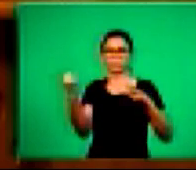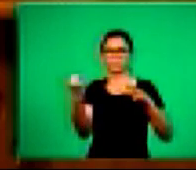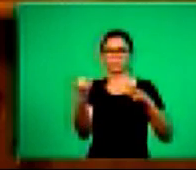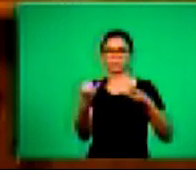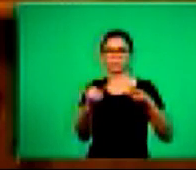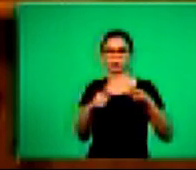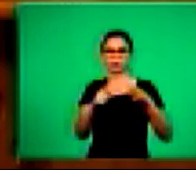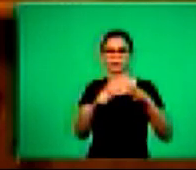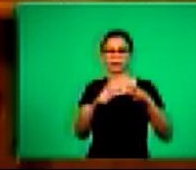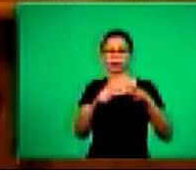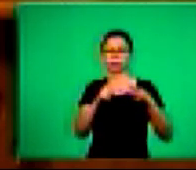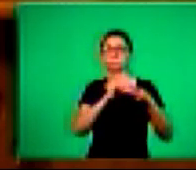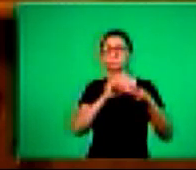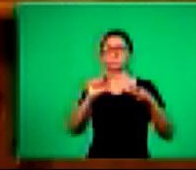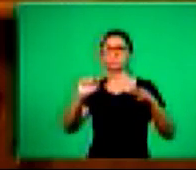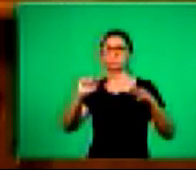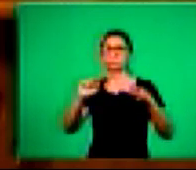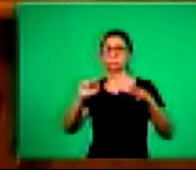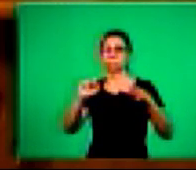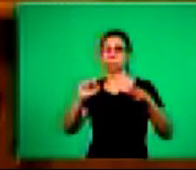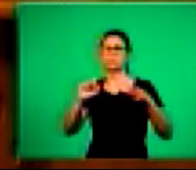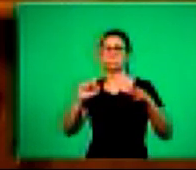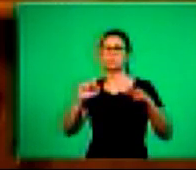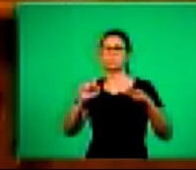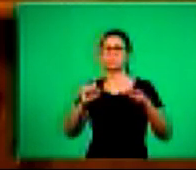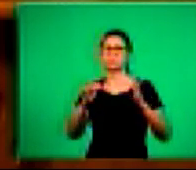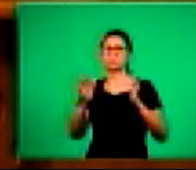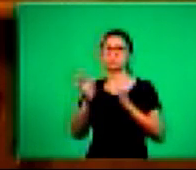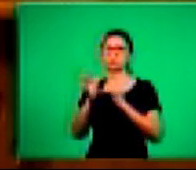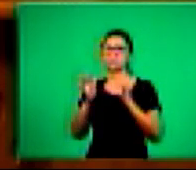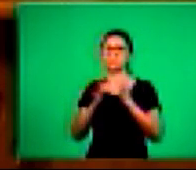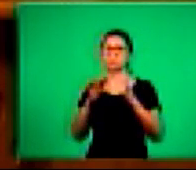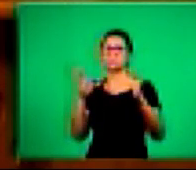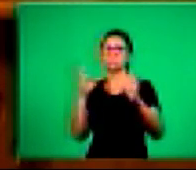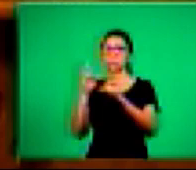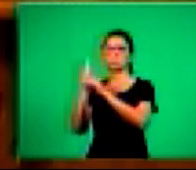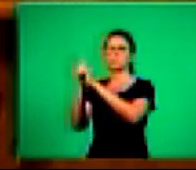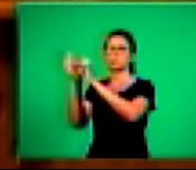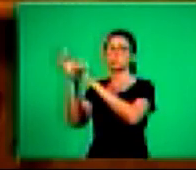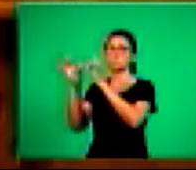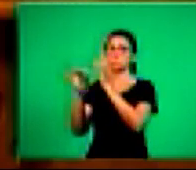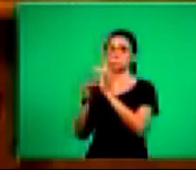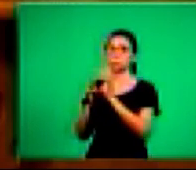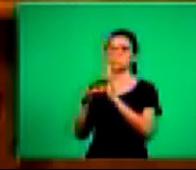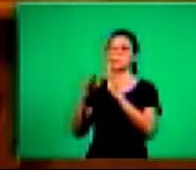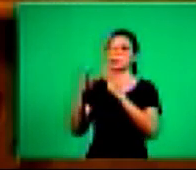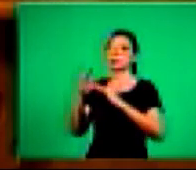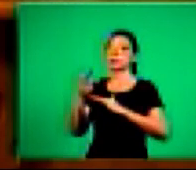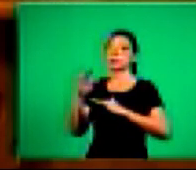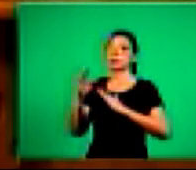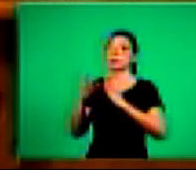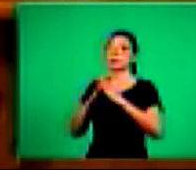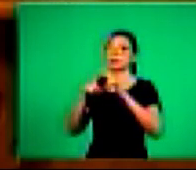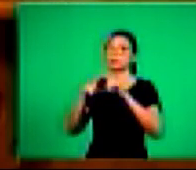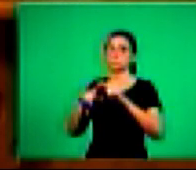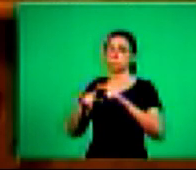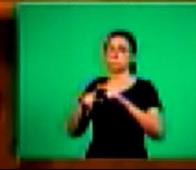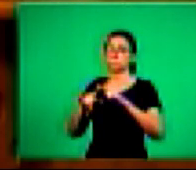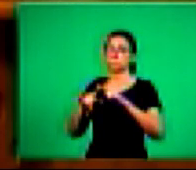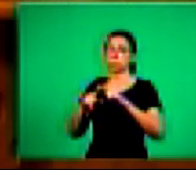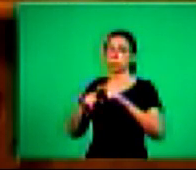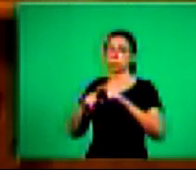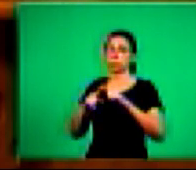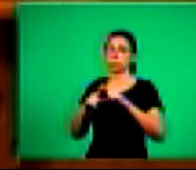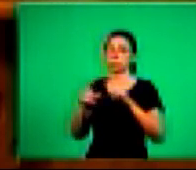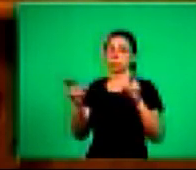de un casamiento que es un encuentro que de jesús con la iglesia la iglesia es la novia jesús es el novio el padre la cndh el